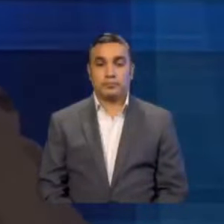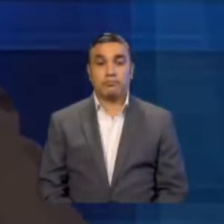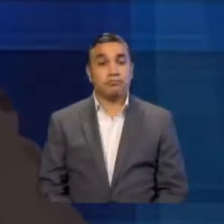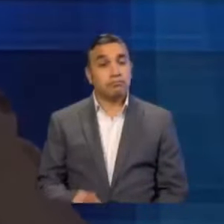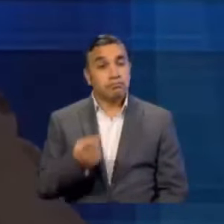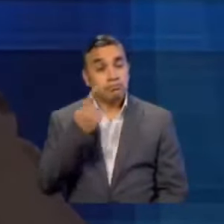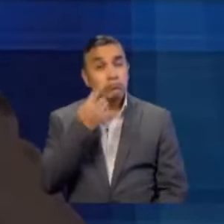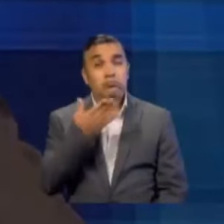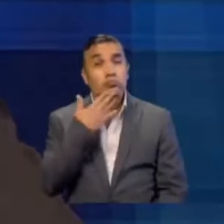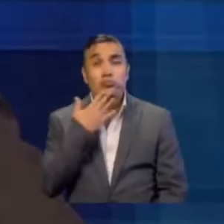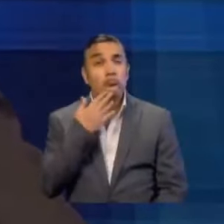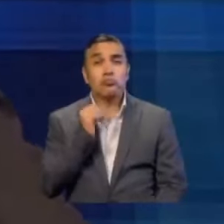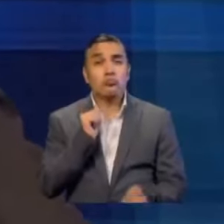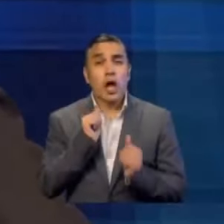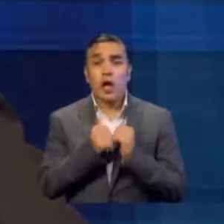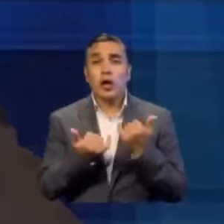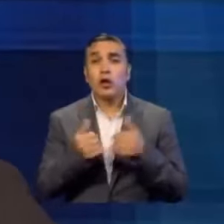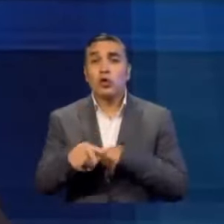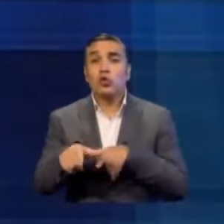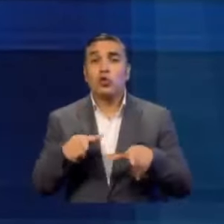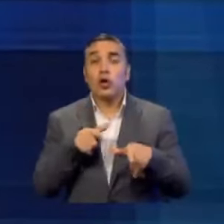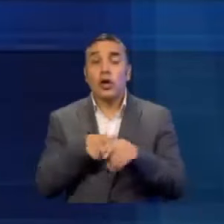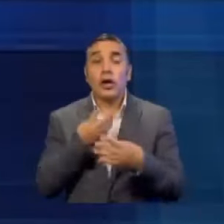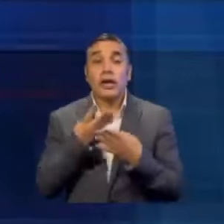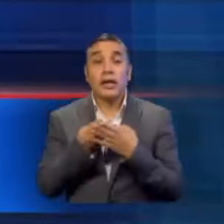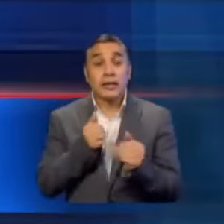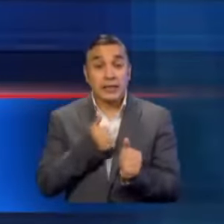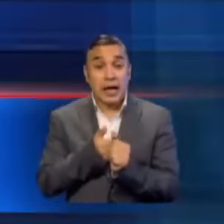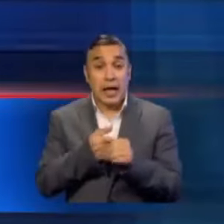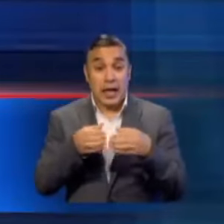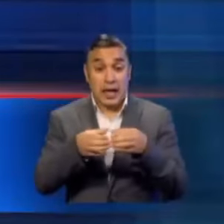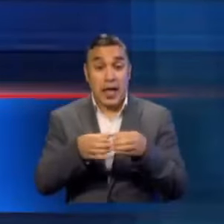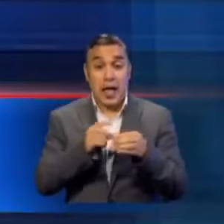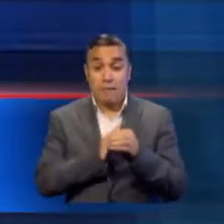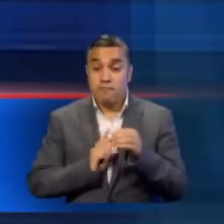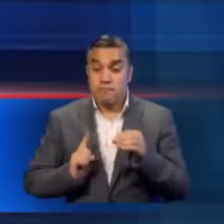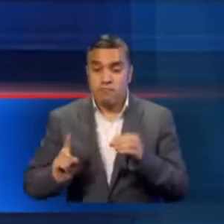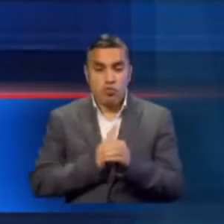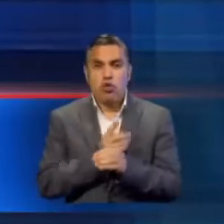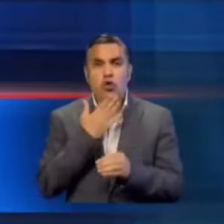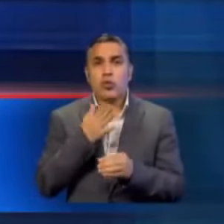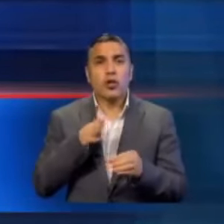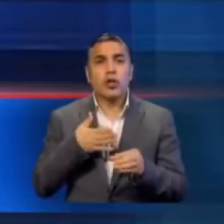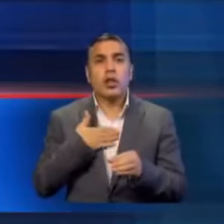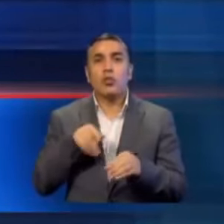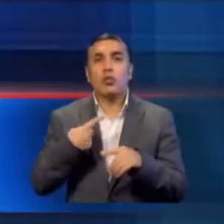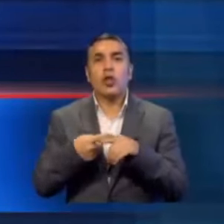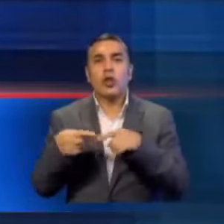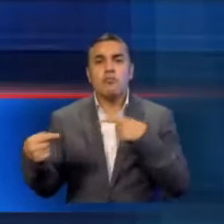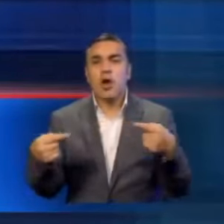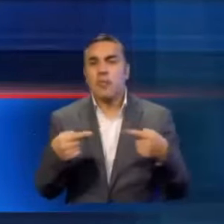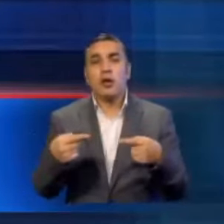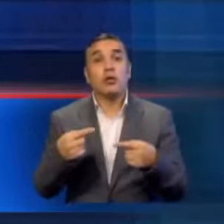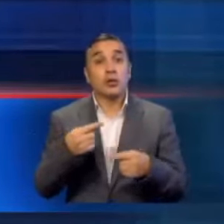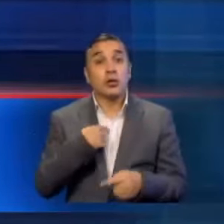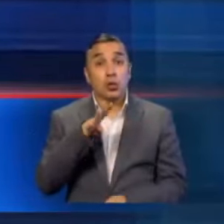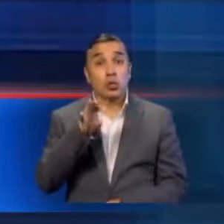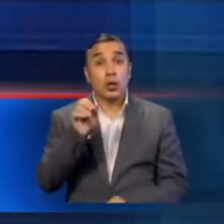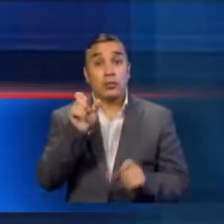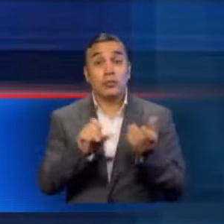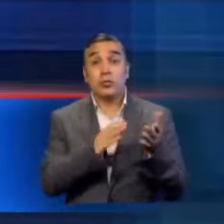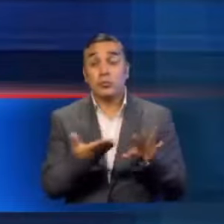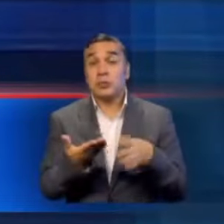Veamos cómo transcurría el movimiento en los alrededores de la cárcel de Guayaquil tras el mortal amotinamiento que deja casi 40